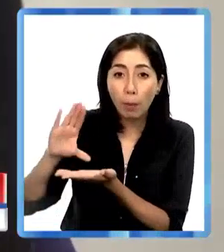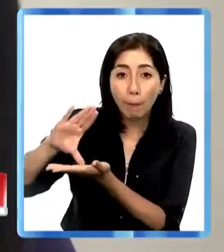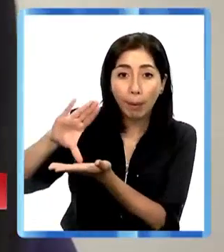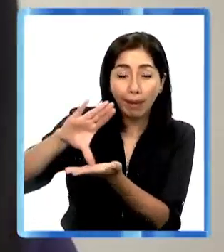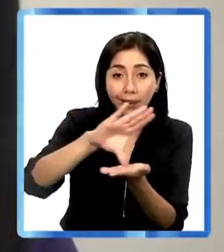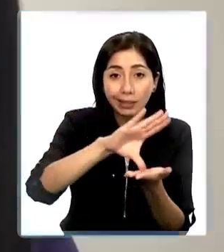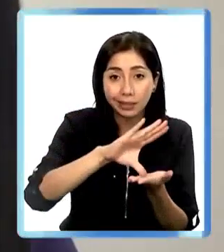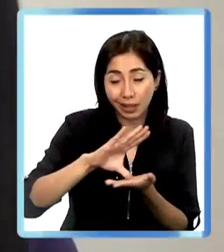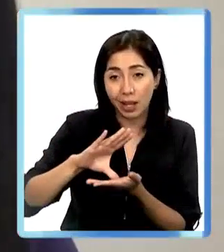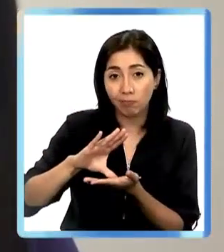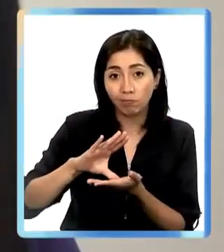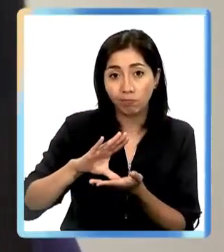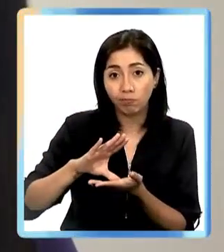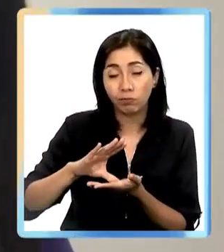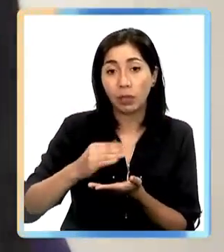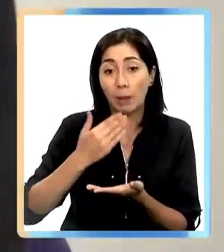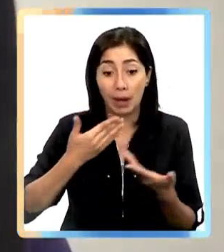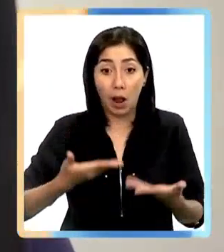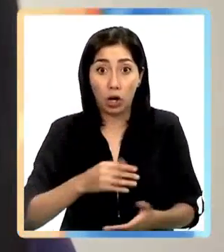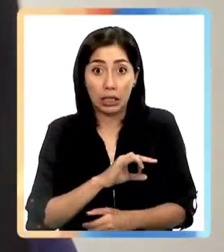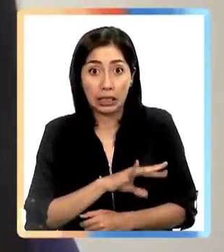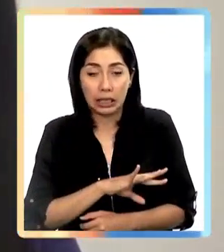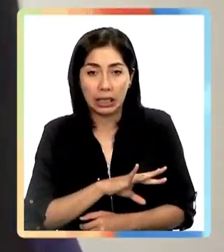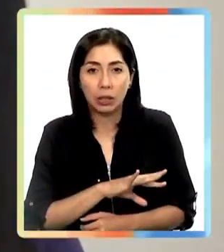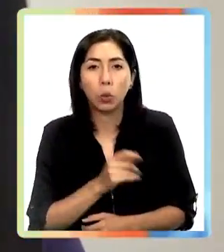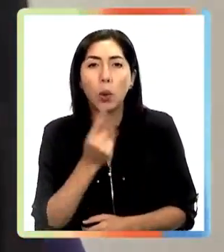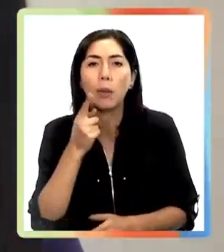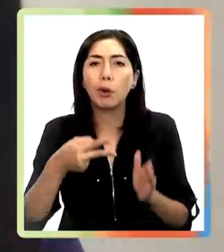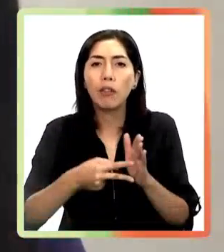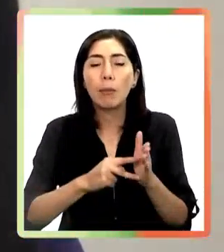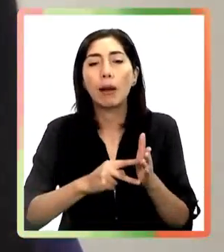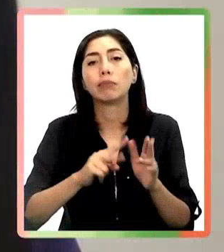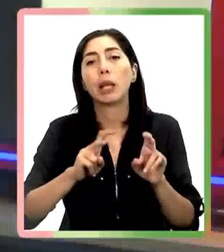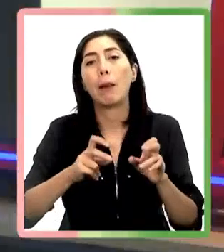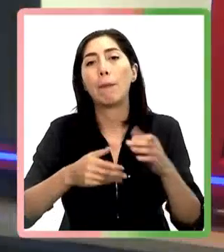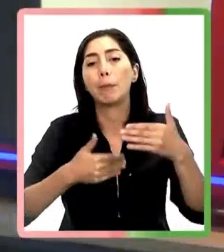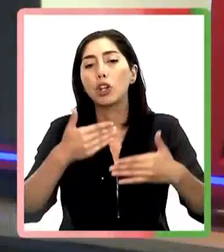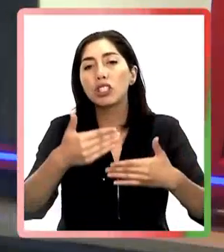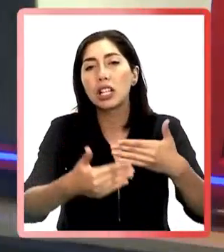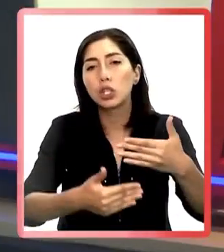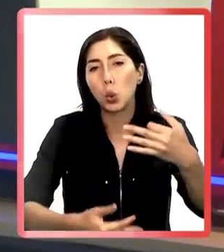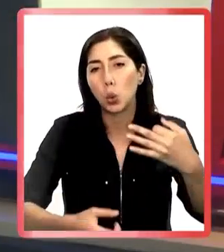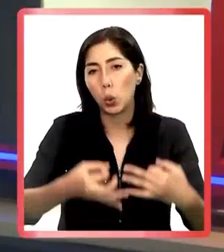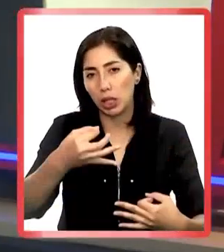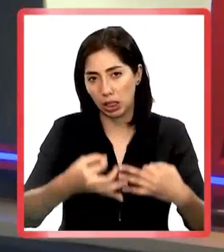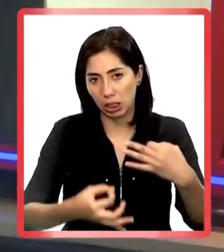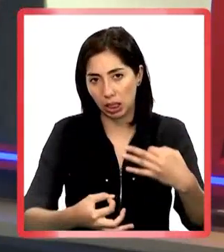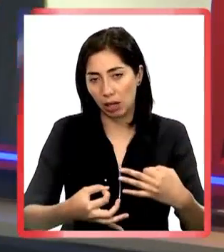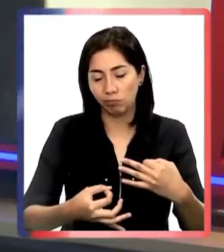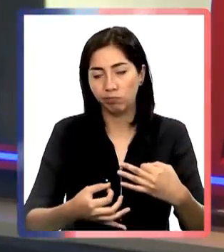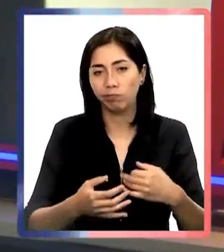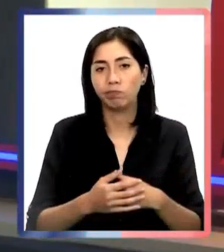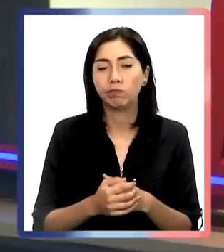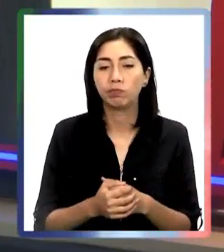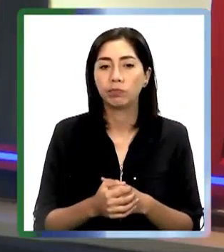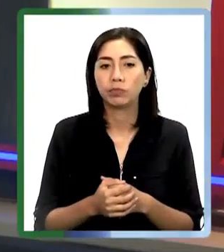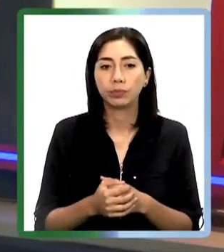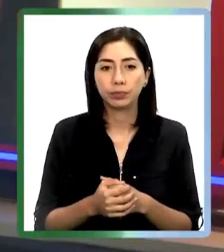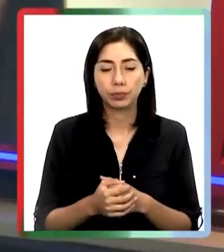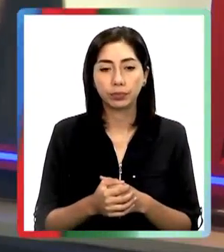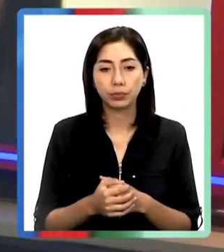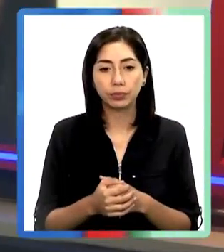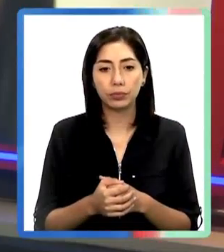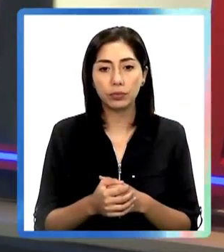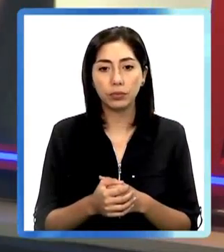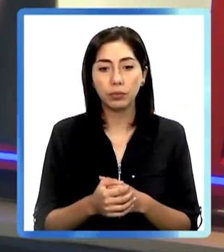que está siguiendo hoy día Chile, este es uno de los problemas, es la judicialización. que luego nos ha pasado en muchos países, que